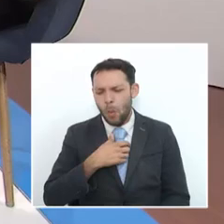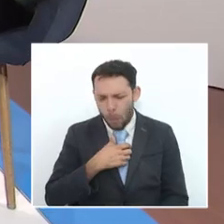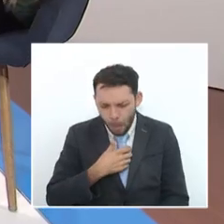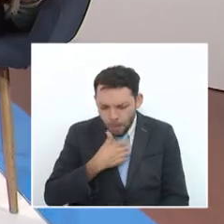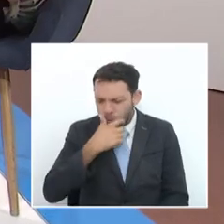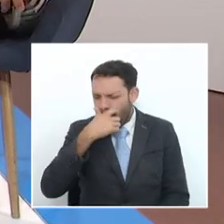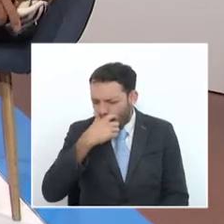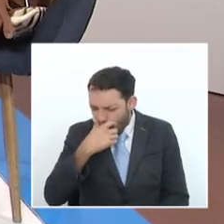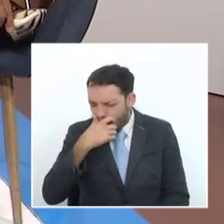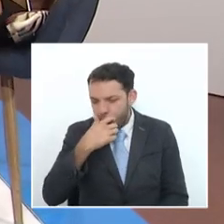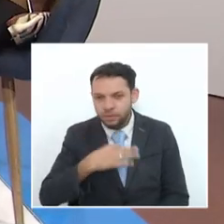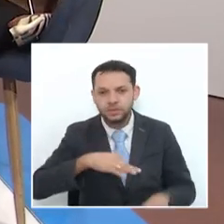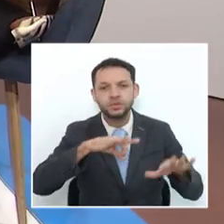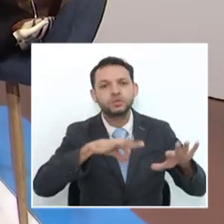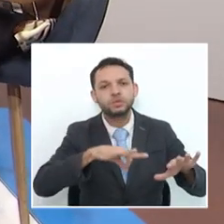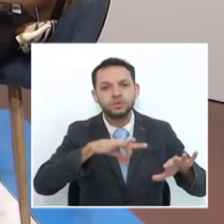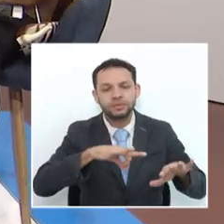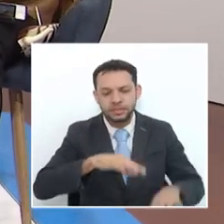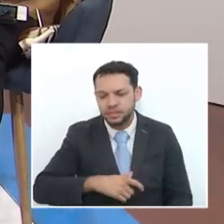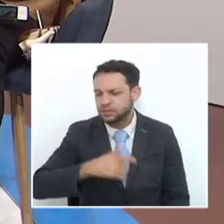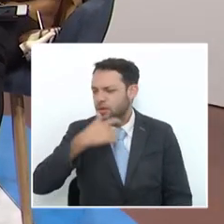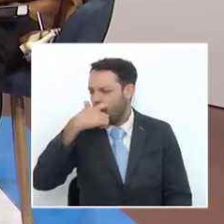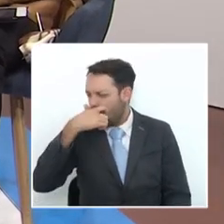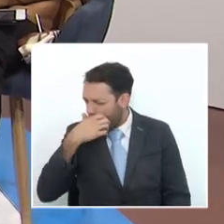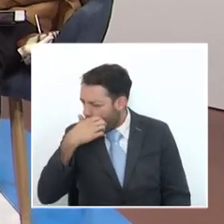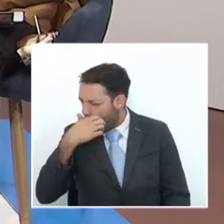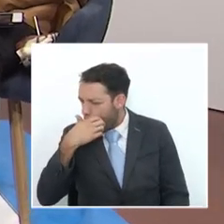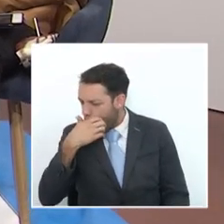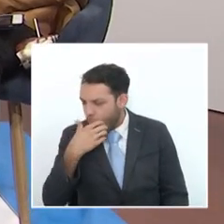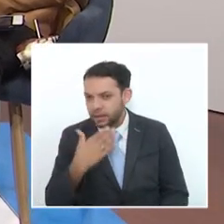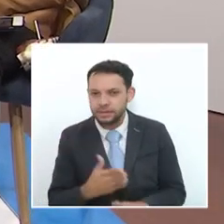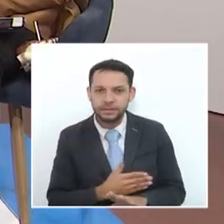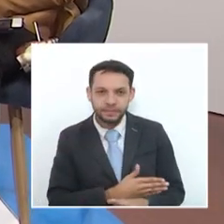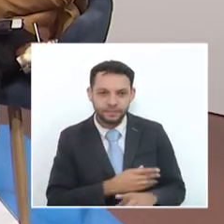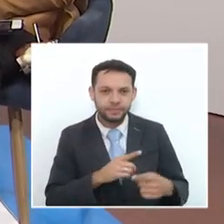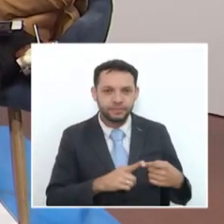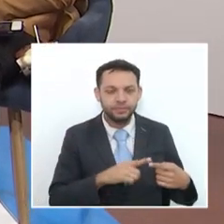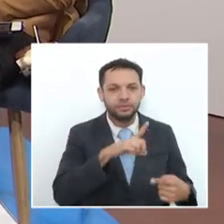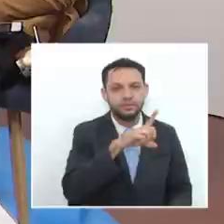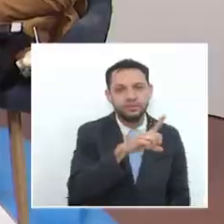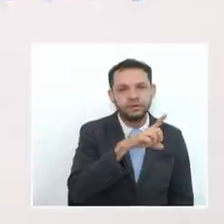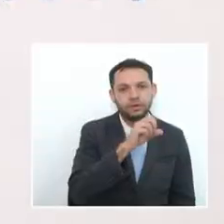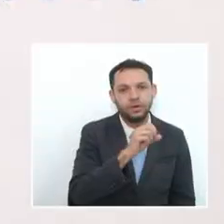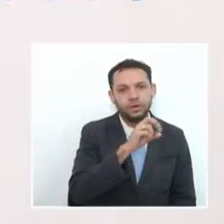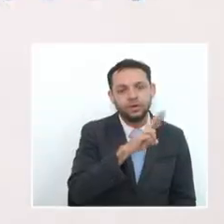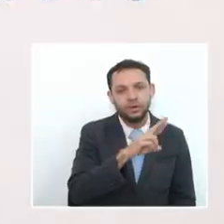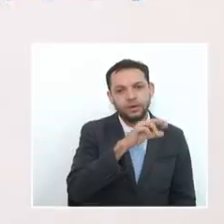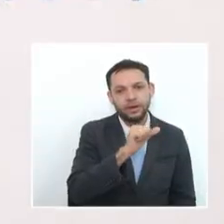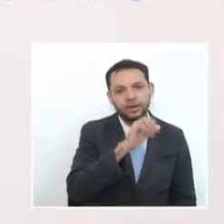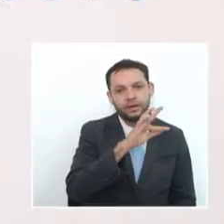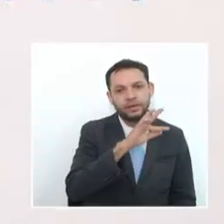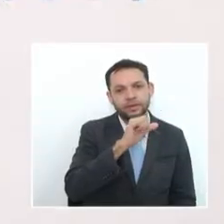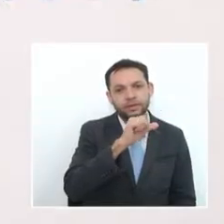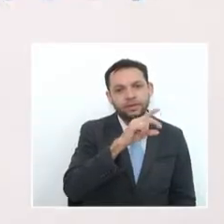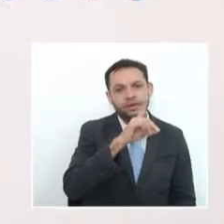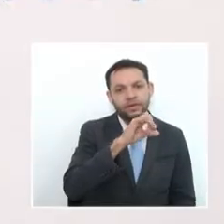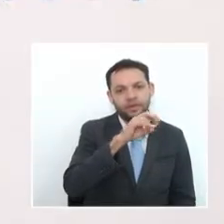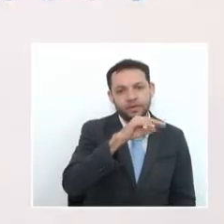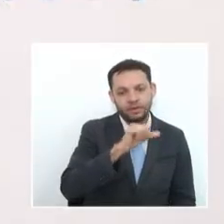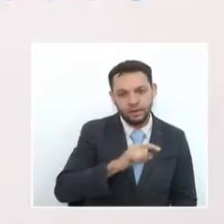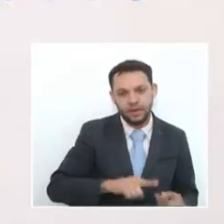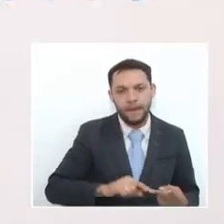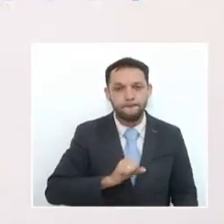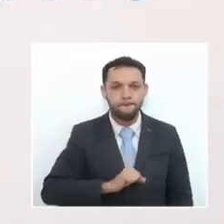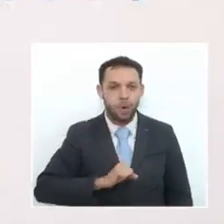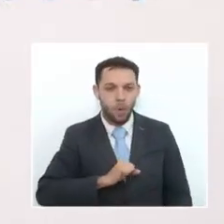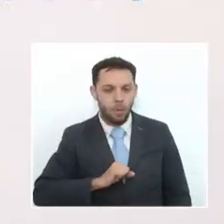8 meses. He consultado primero, empecé tomando loratadina y no me sirvió, me enviaron una radiografía de pulmón, salió